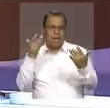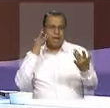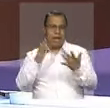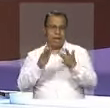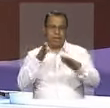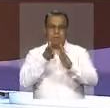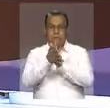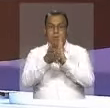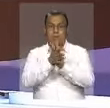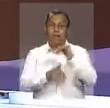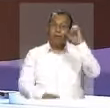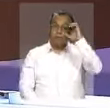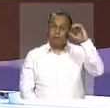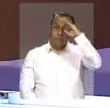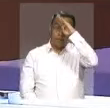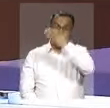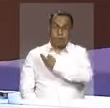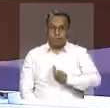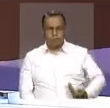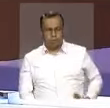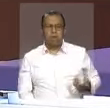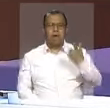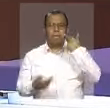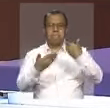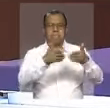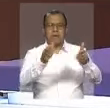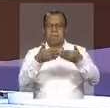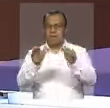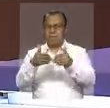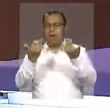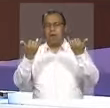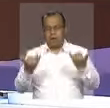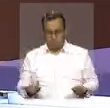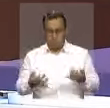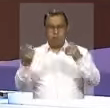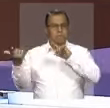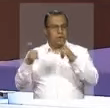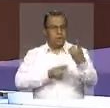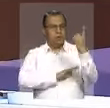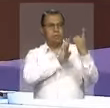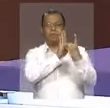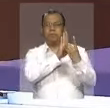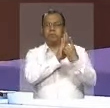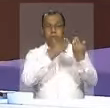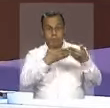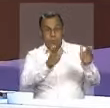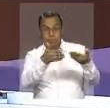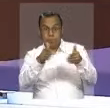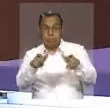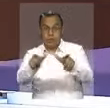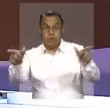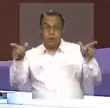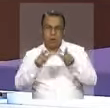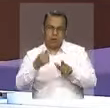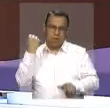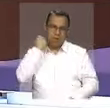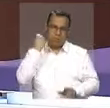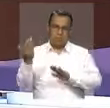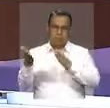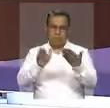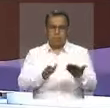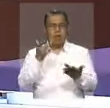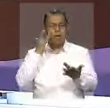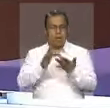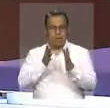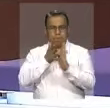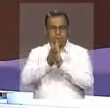anuncio del gobierno Petro de la reapertura de los mataderos municipales. Muy bien, está listo el decreto para reabrir los mataderos municipales y en este informe les